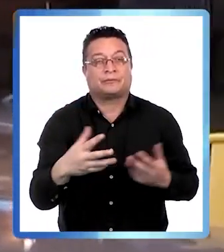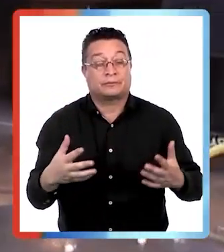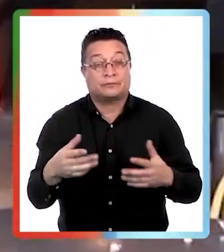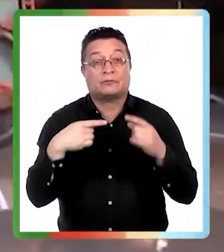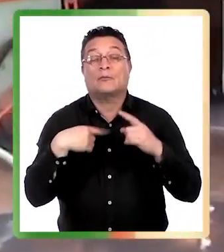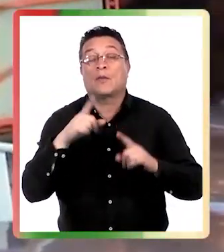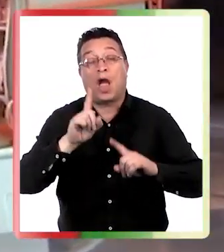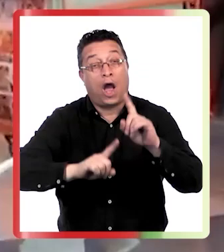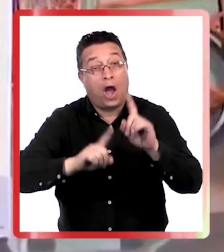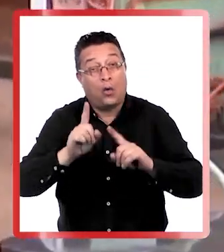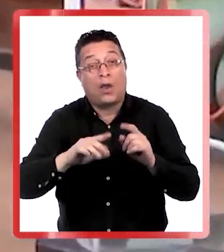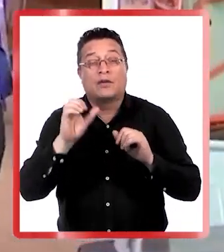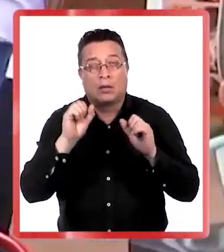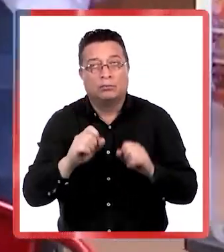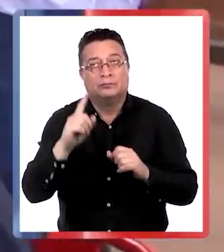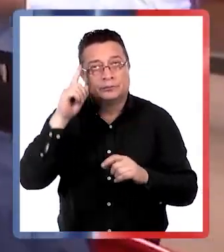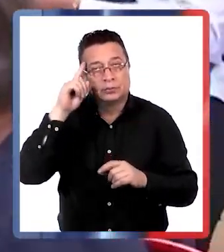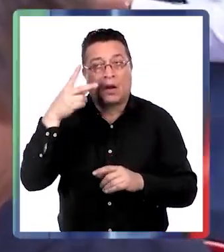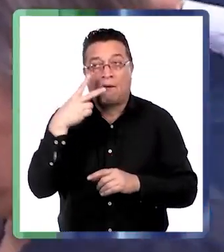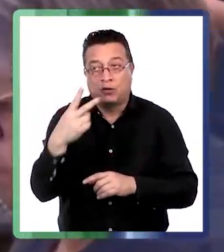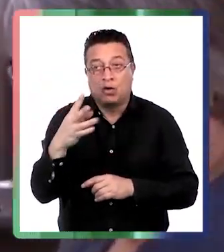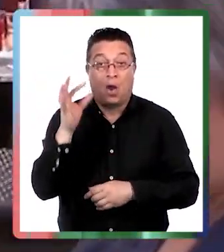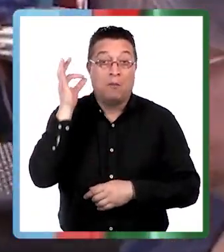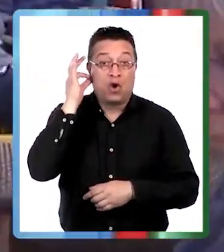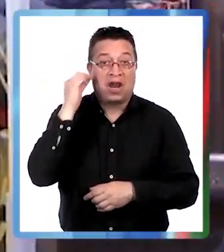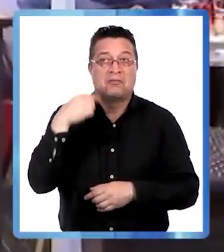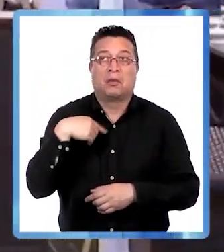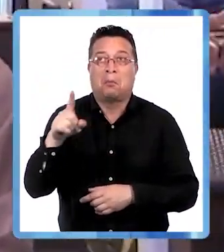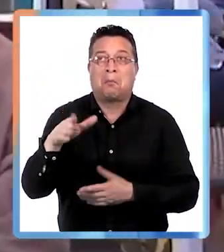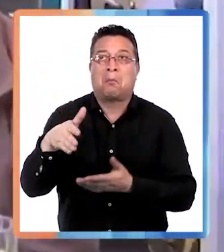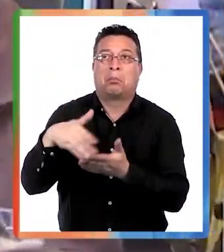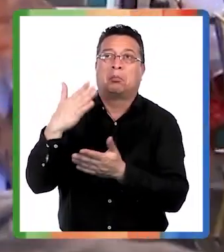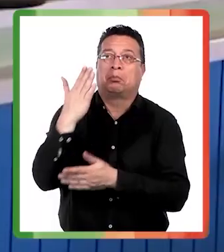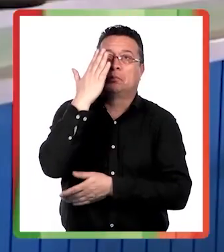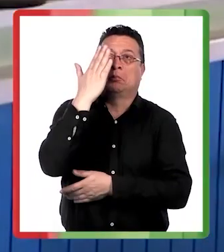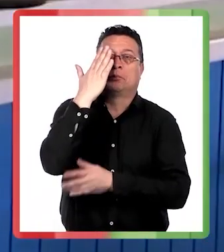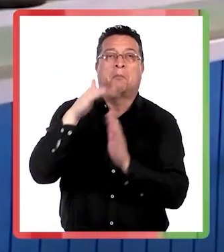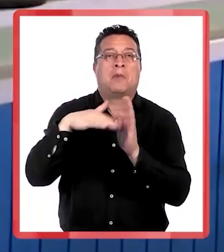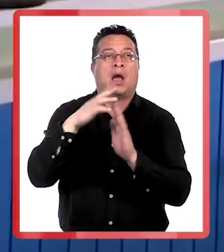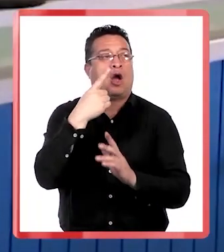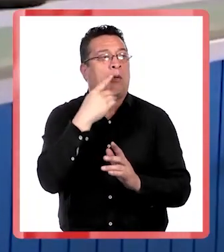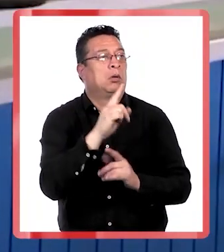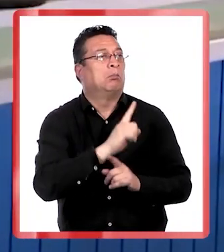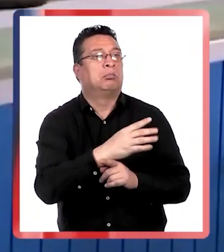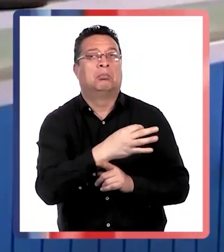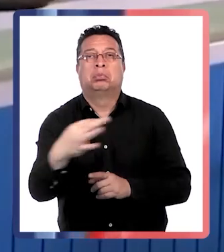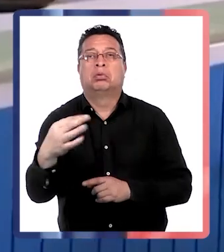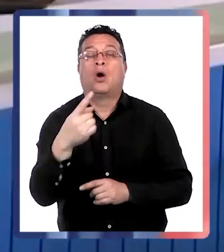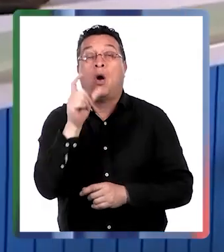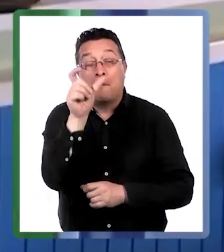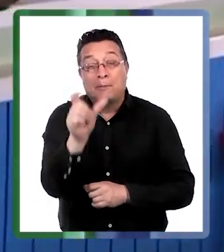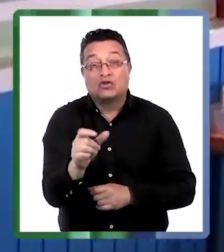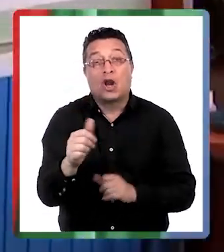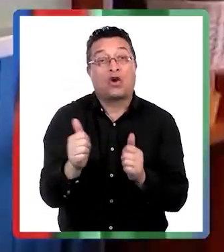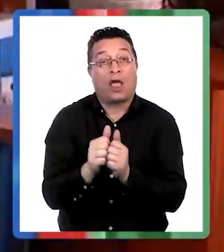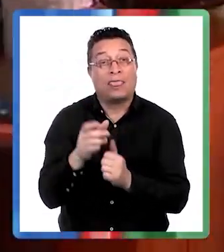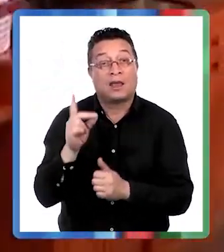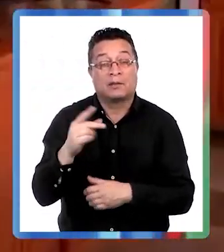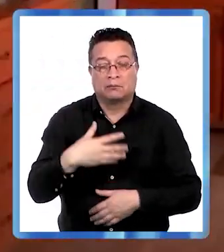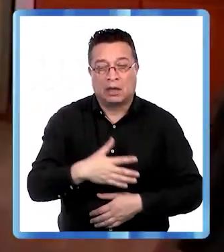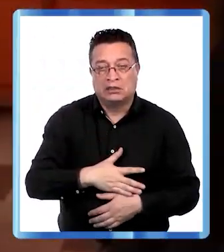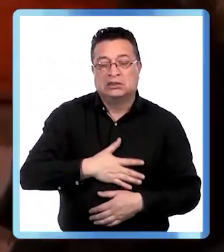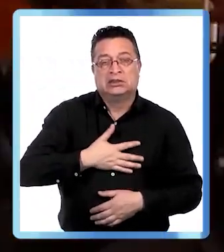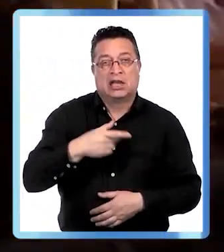¿no? Si alguna vez sintieron que por ser, por ejemplo, mujer, tenían menos oportunidades que un hombre, o una persona con discapacidad